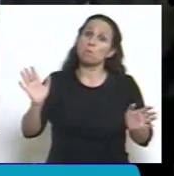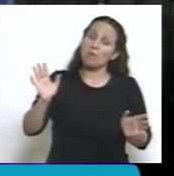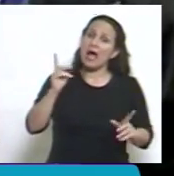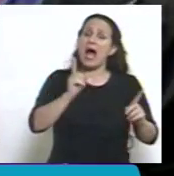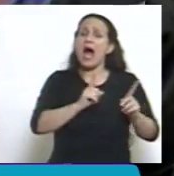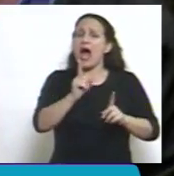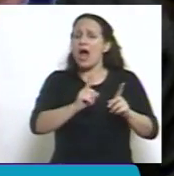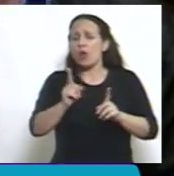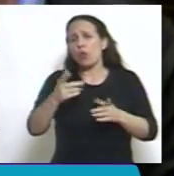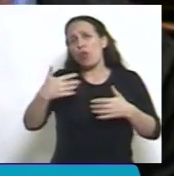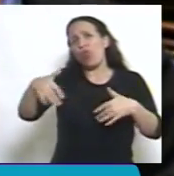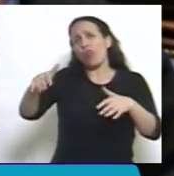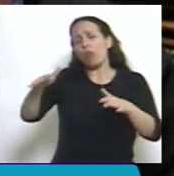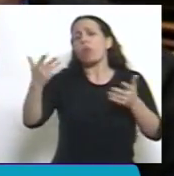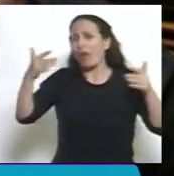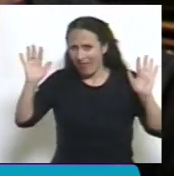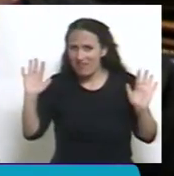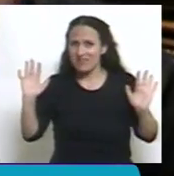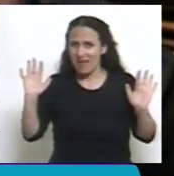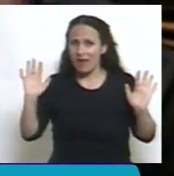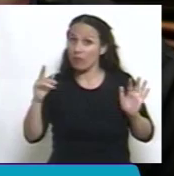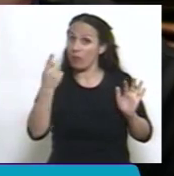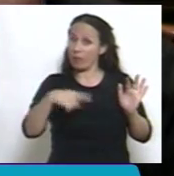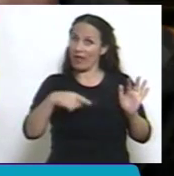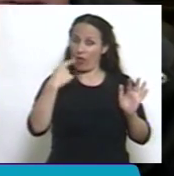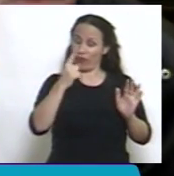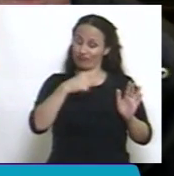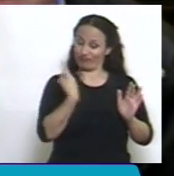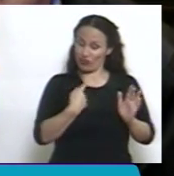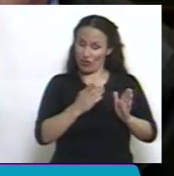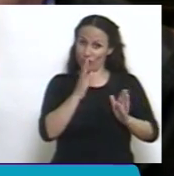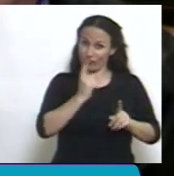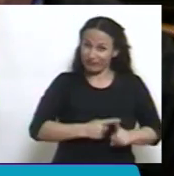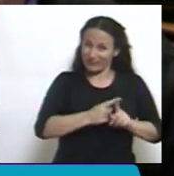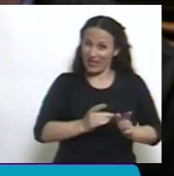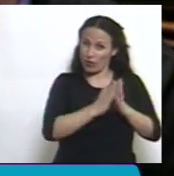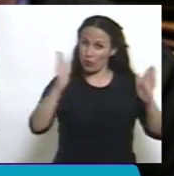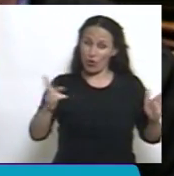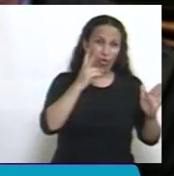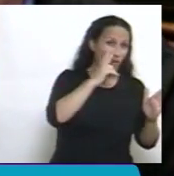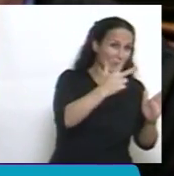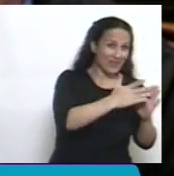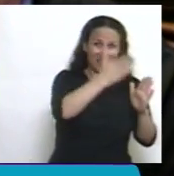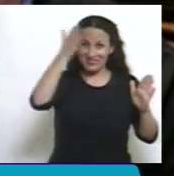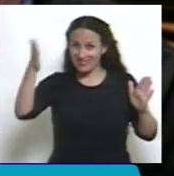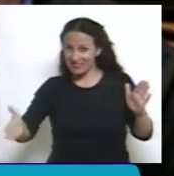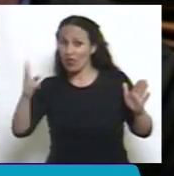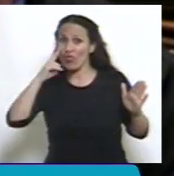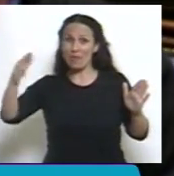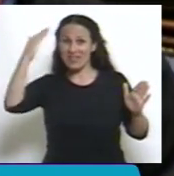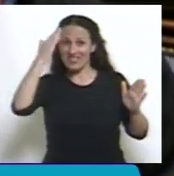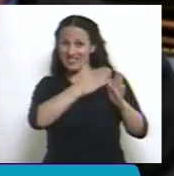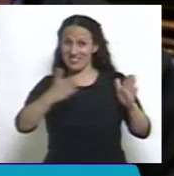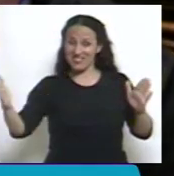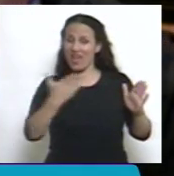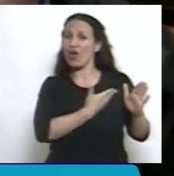alguno, pero hemos calculado que entre el 2003 y el 2015, durante los gobiernos